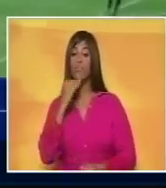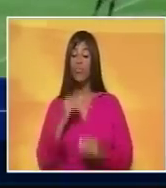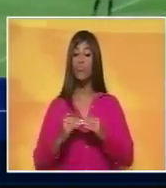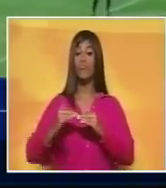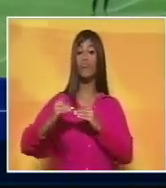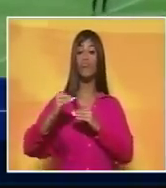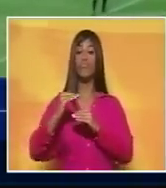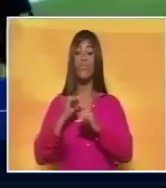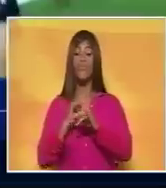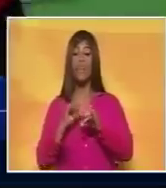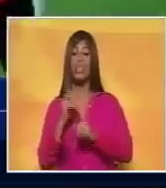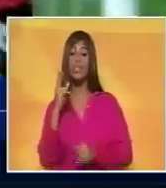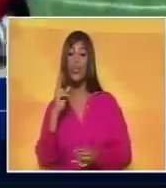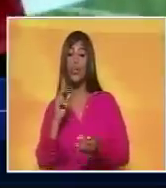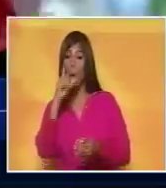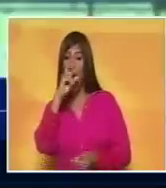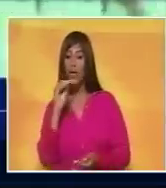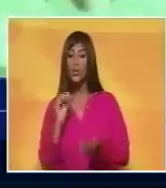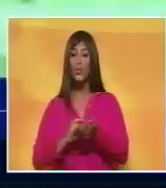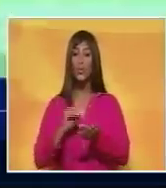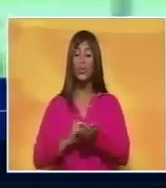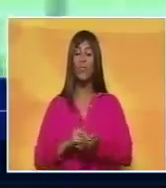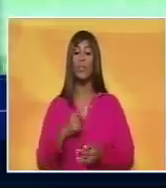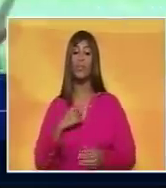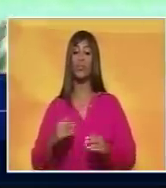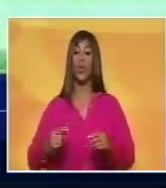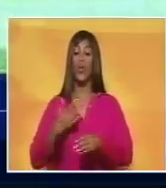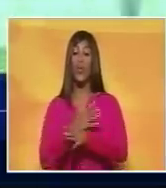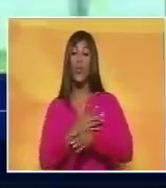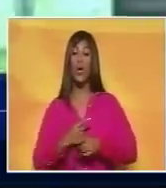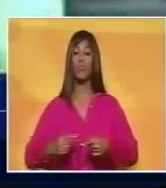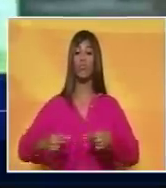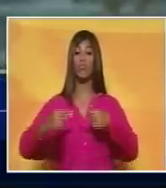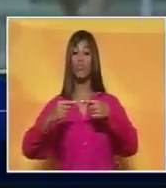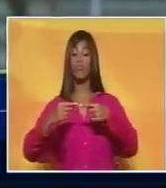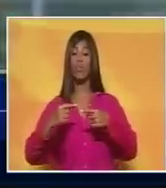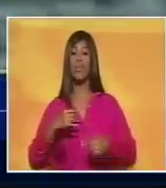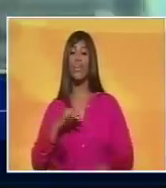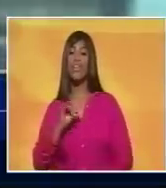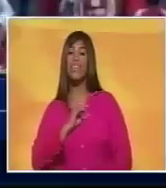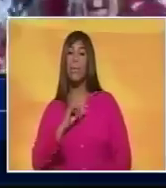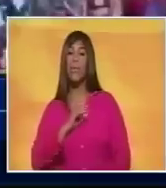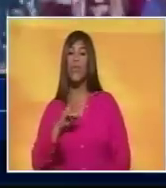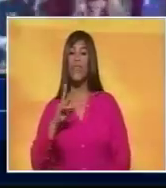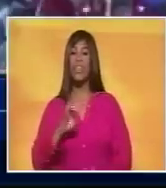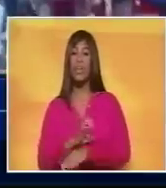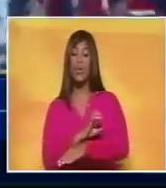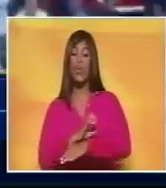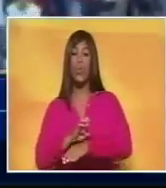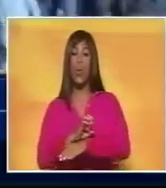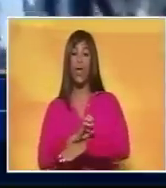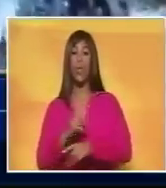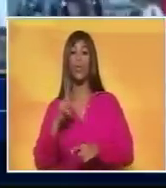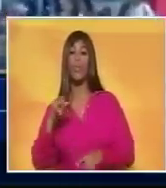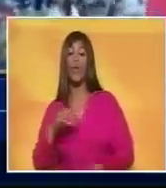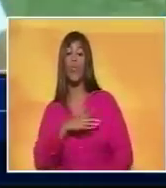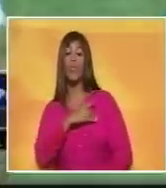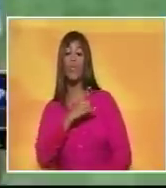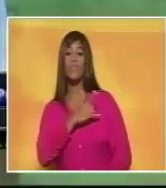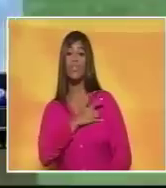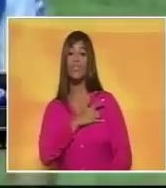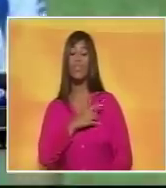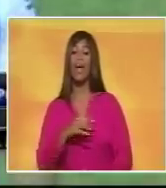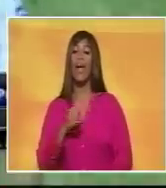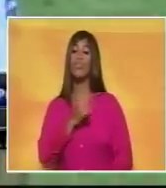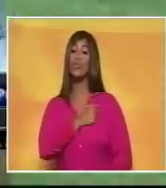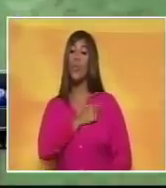por segundo año consecutivo, donde se medirá ante el ganador de la serie entre Independiente del Valle de Ecuador y Universidad Católica